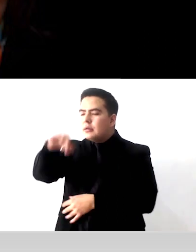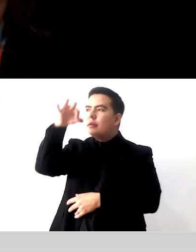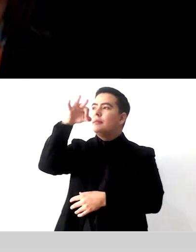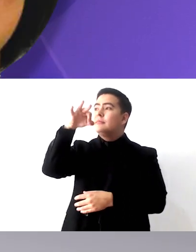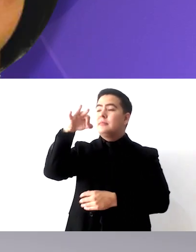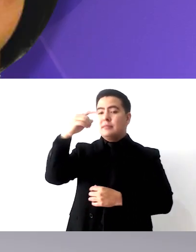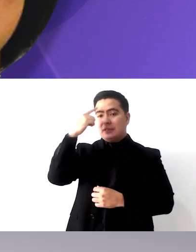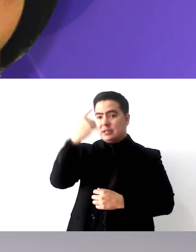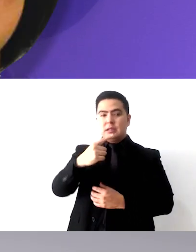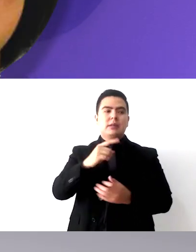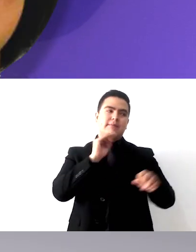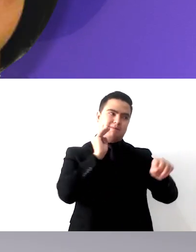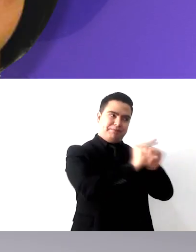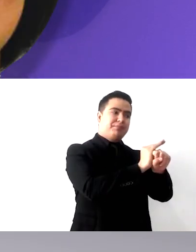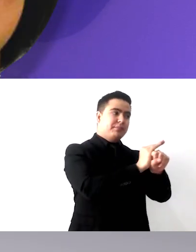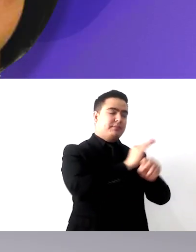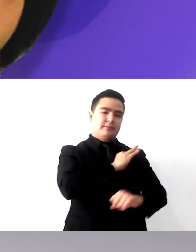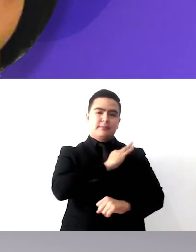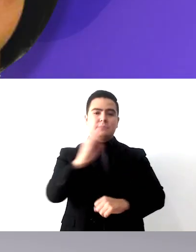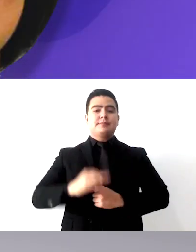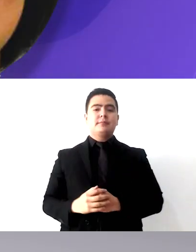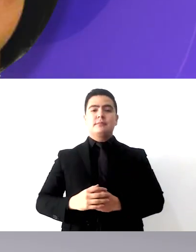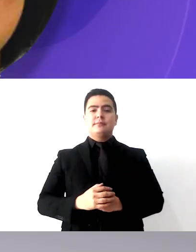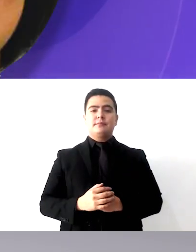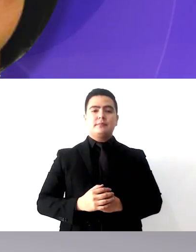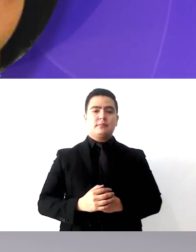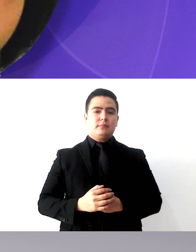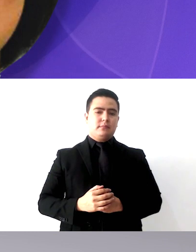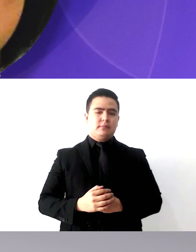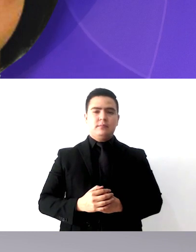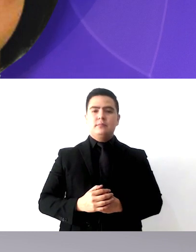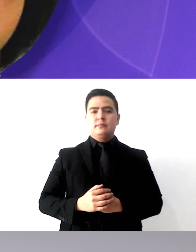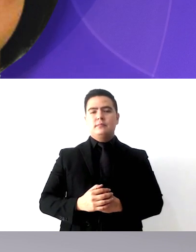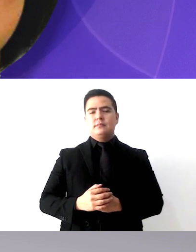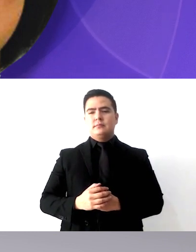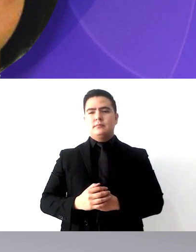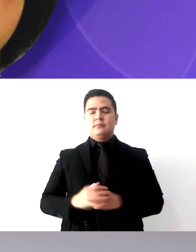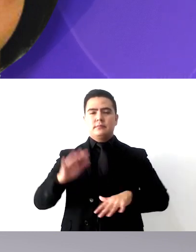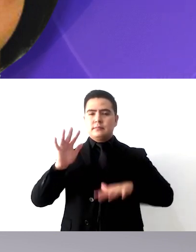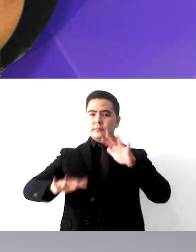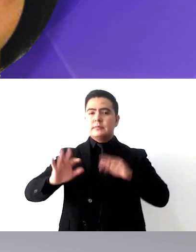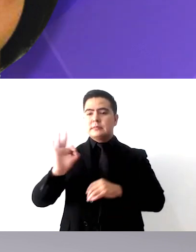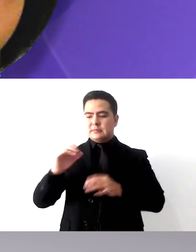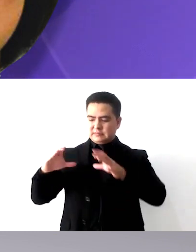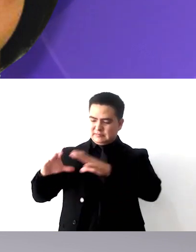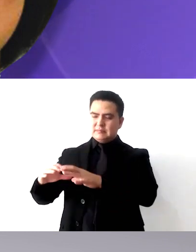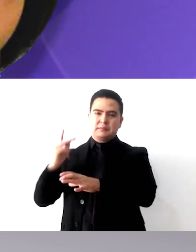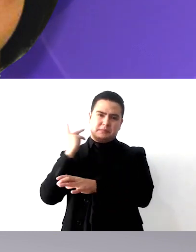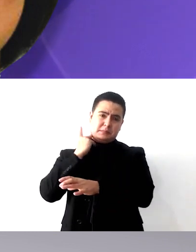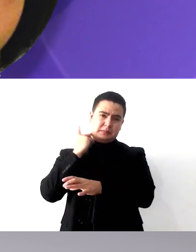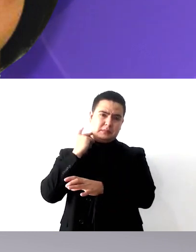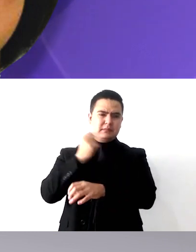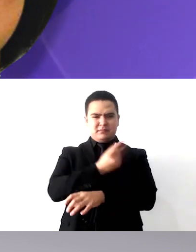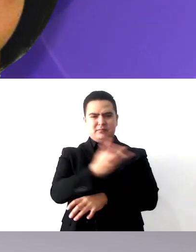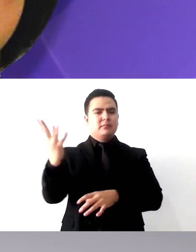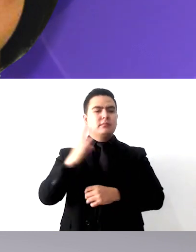hay que hacerlo. Y a nivel partidista, porque bueno, son los partidos políticos quienes en primer lugar tienen contacto con las candidatas y muchas